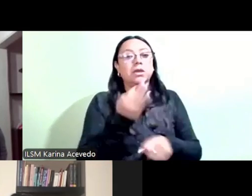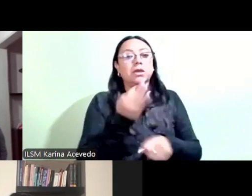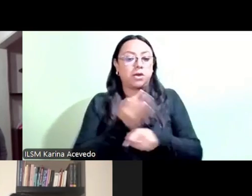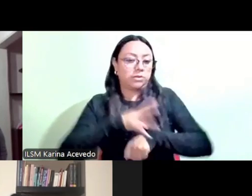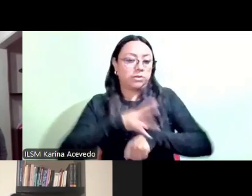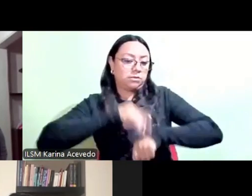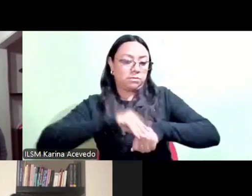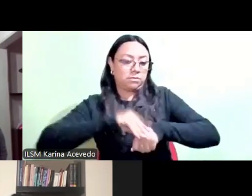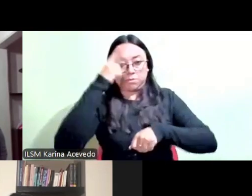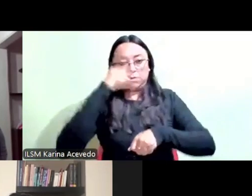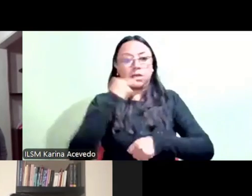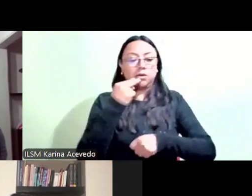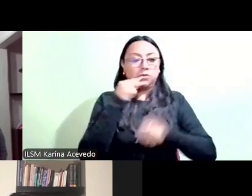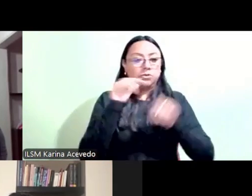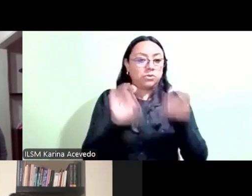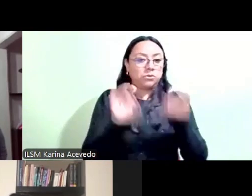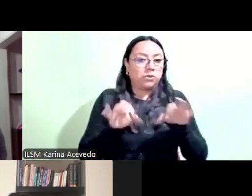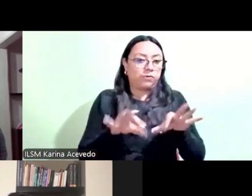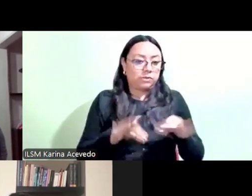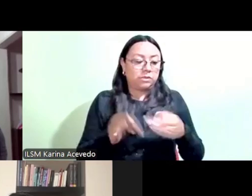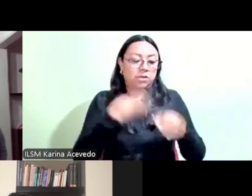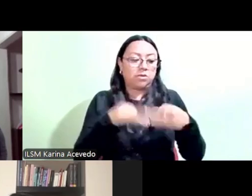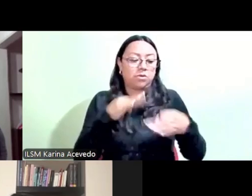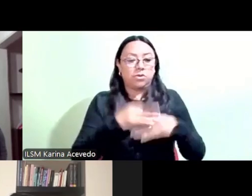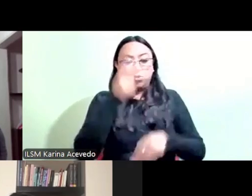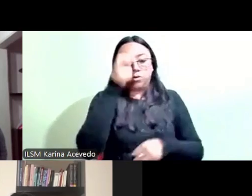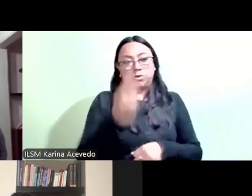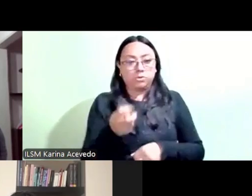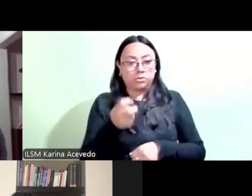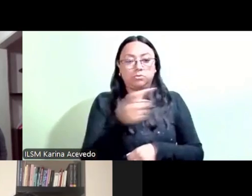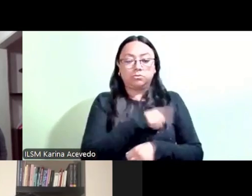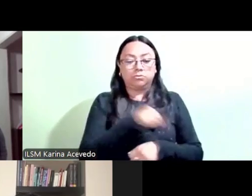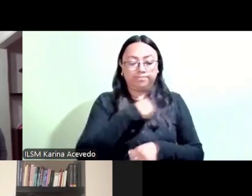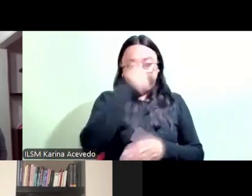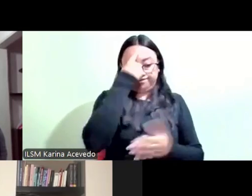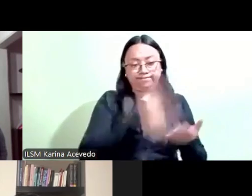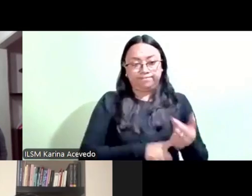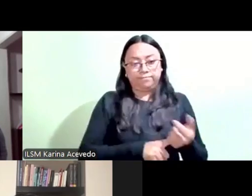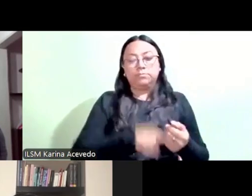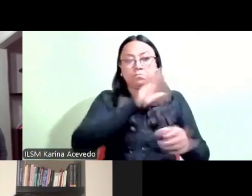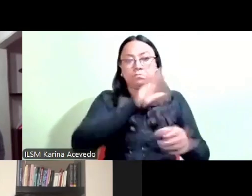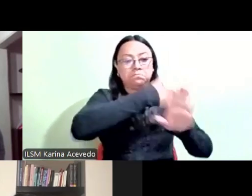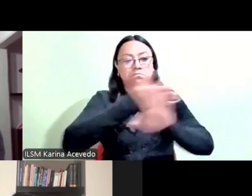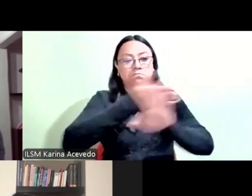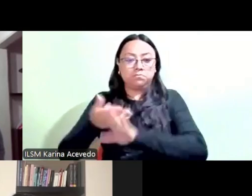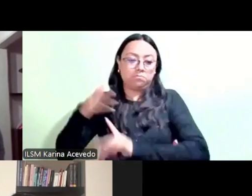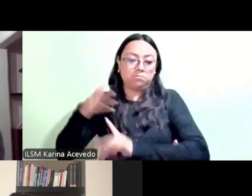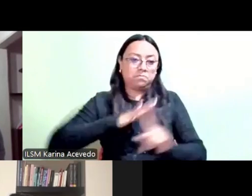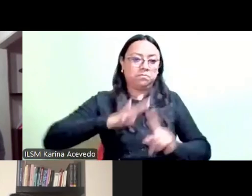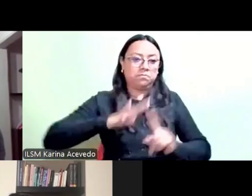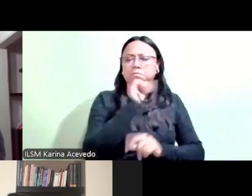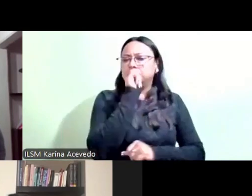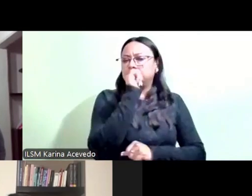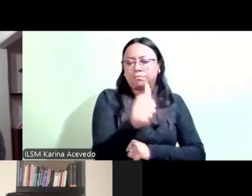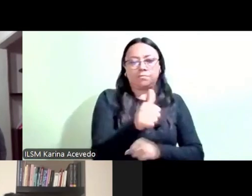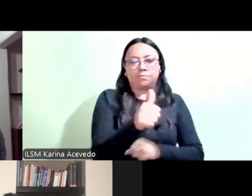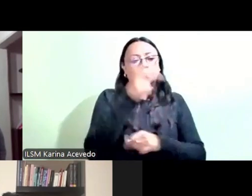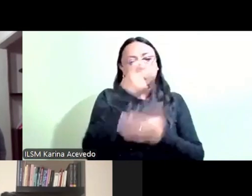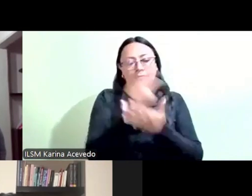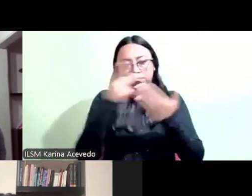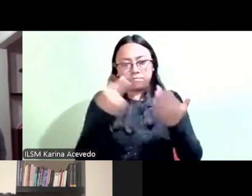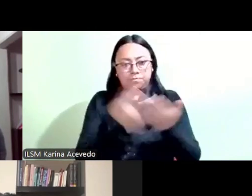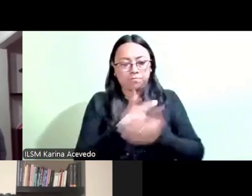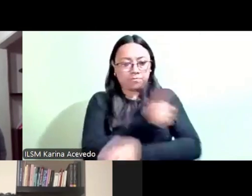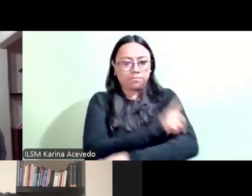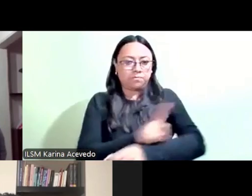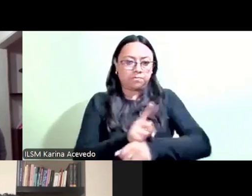de oficinas, por lo que se considera que no se generarían más impactos en el entorno. Por otro lado, el programa delegacional considera